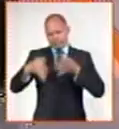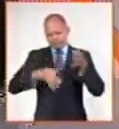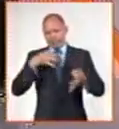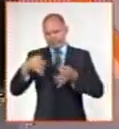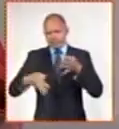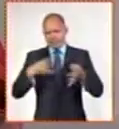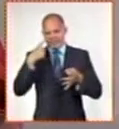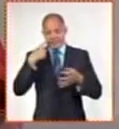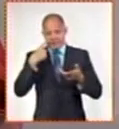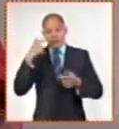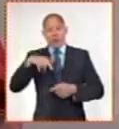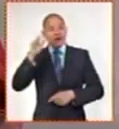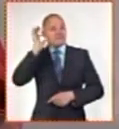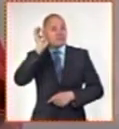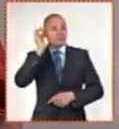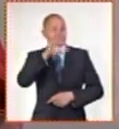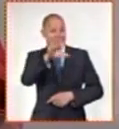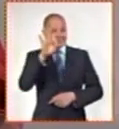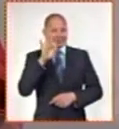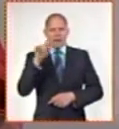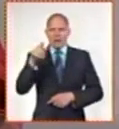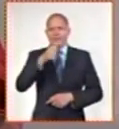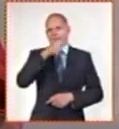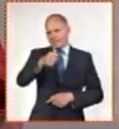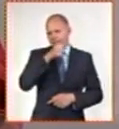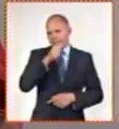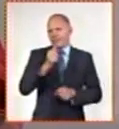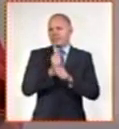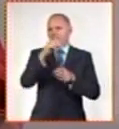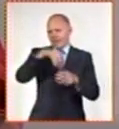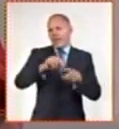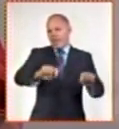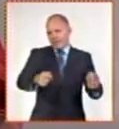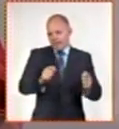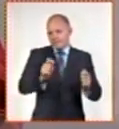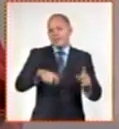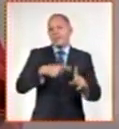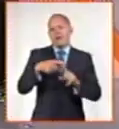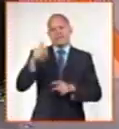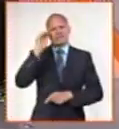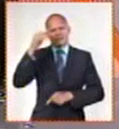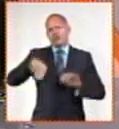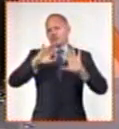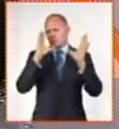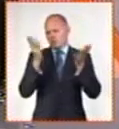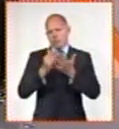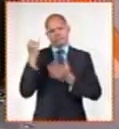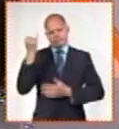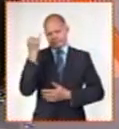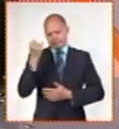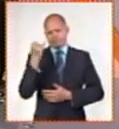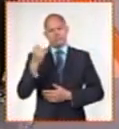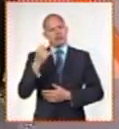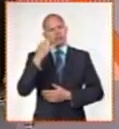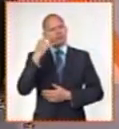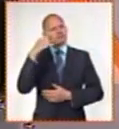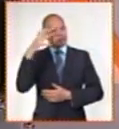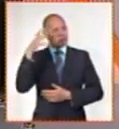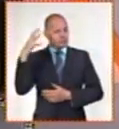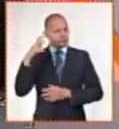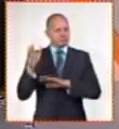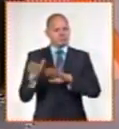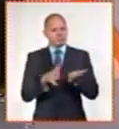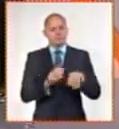Facultad de Comunicación, periodista de Radio Rebelde y también analista de temas internacionales. Y los últimos minutos de nuestro